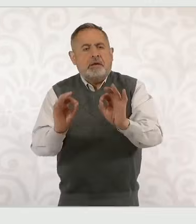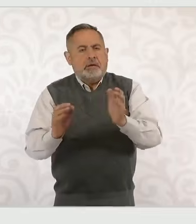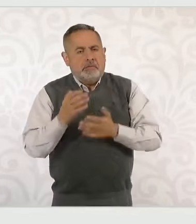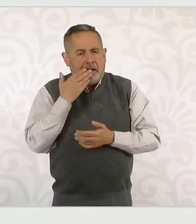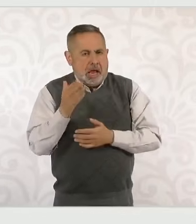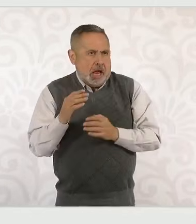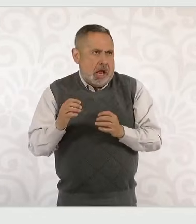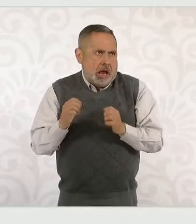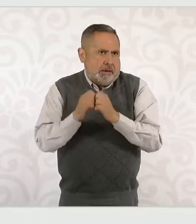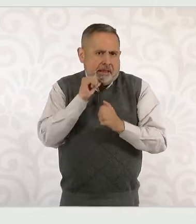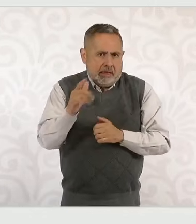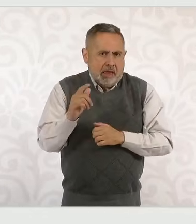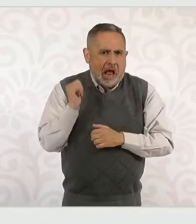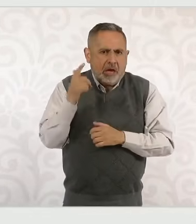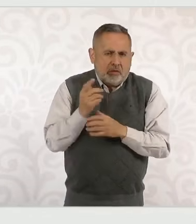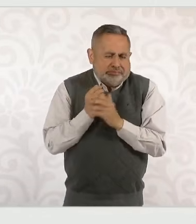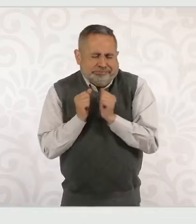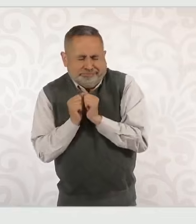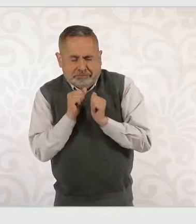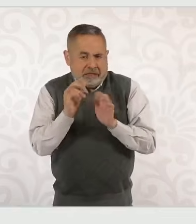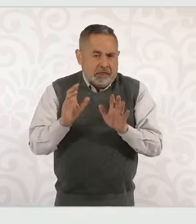situación de apretujamiento.